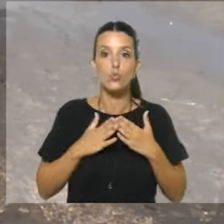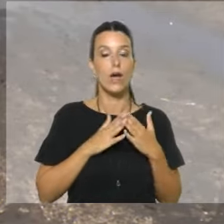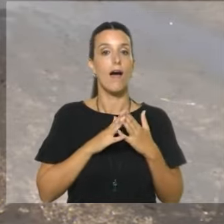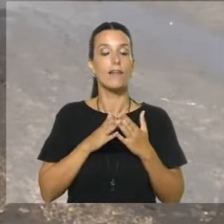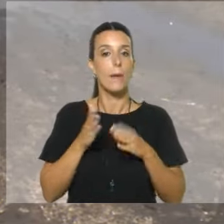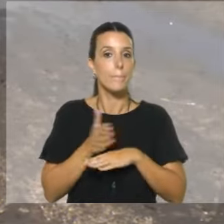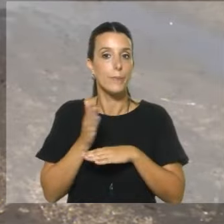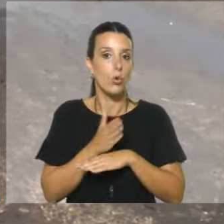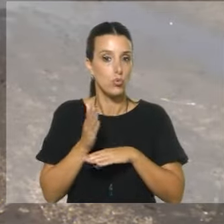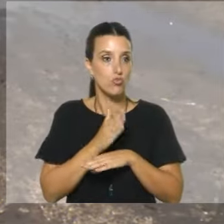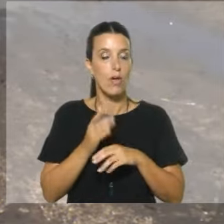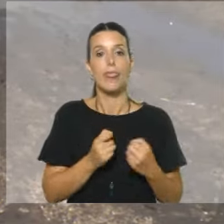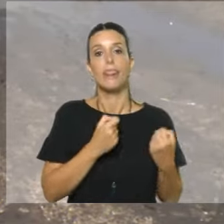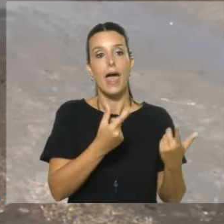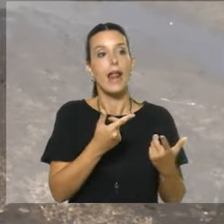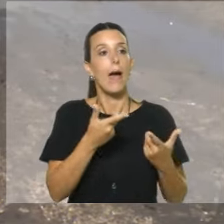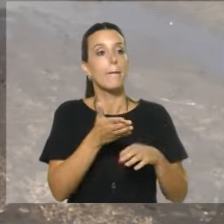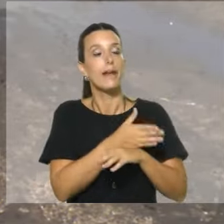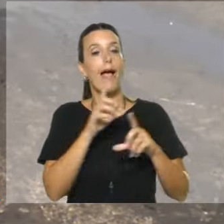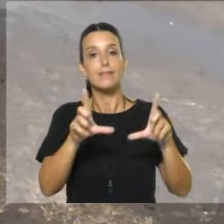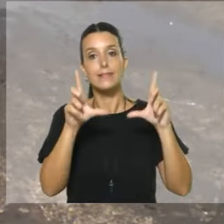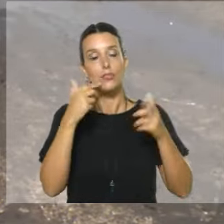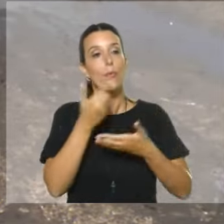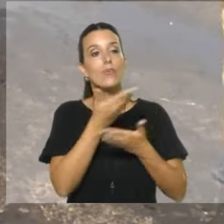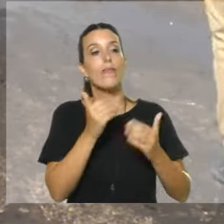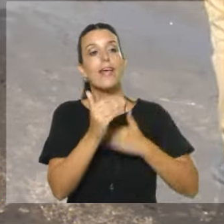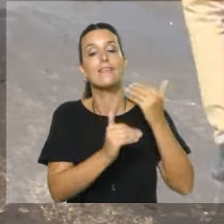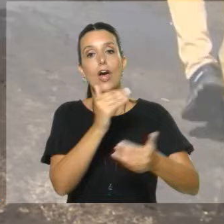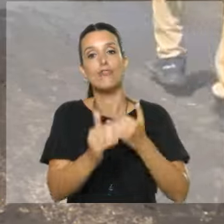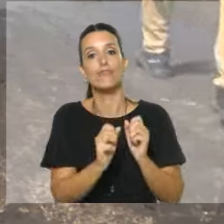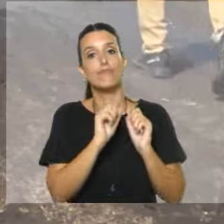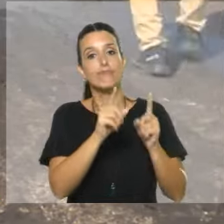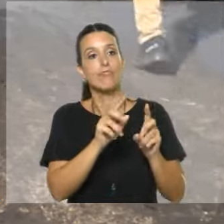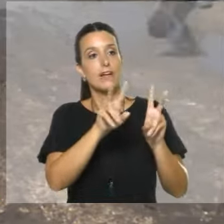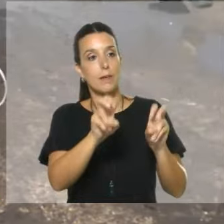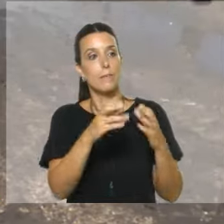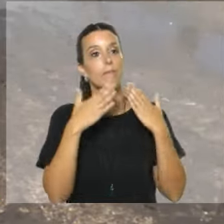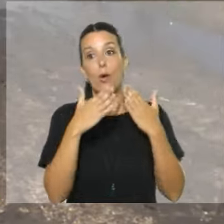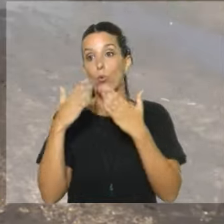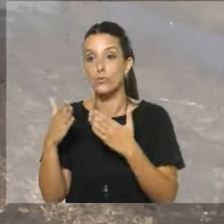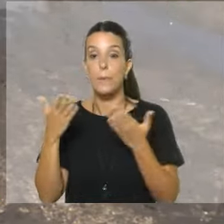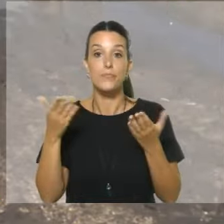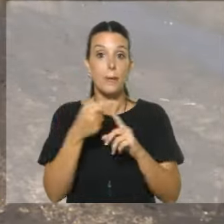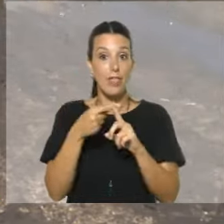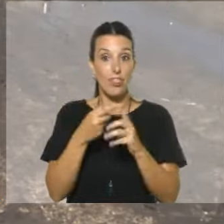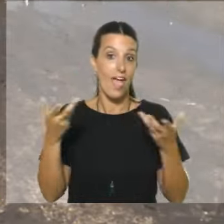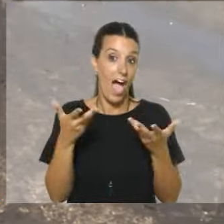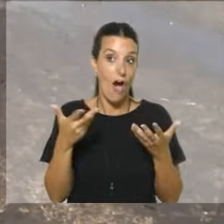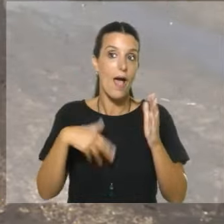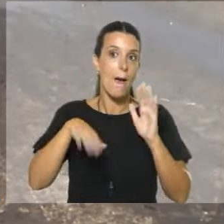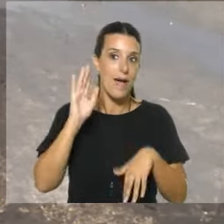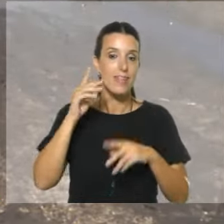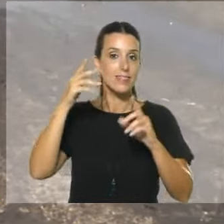la producción le trasladará a los precandidatos justamente para que desarrollen en base a ese cuestionario. En un mediodía que ahora está apretando un poco